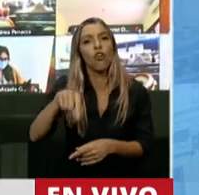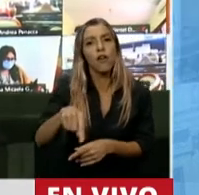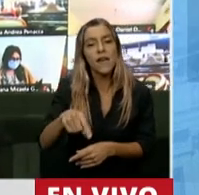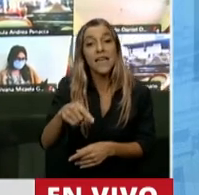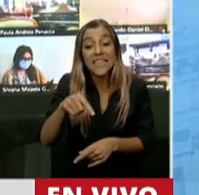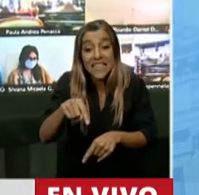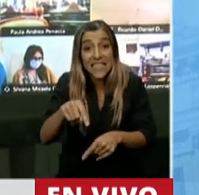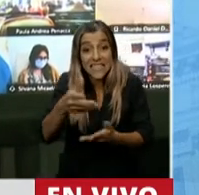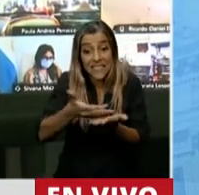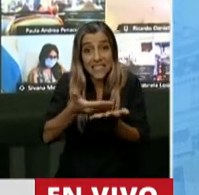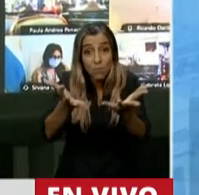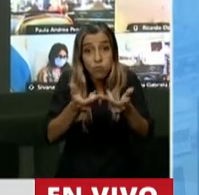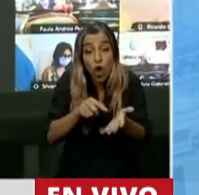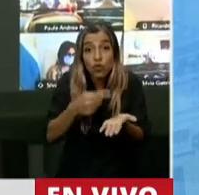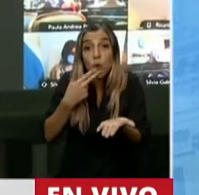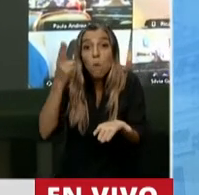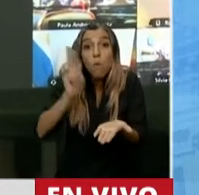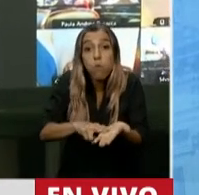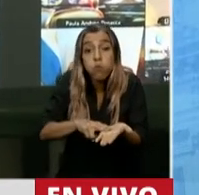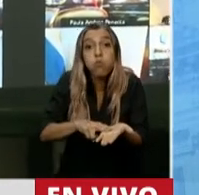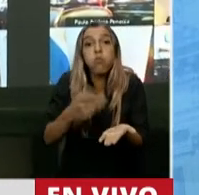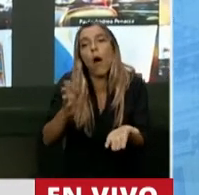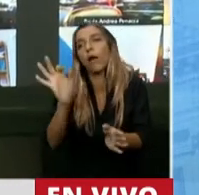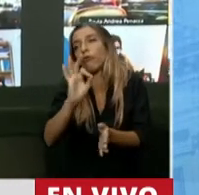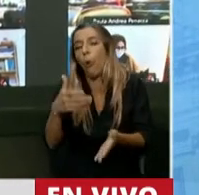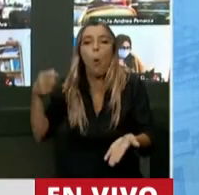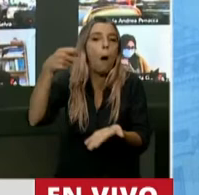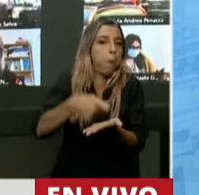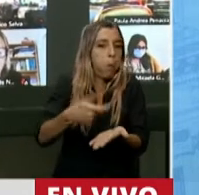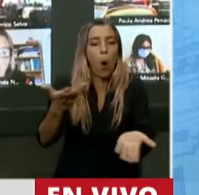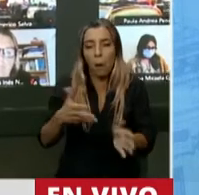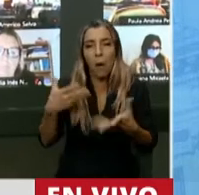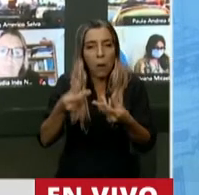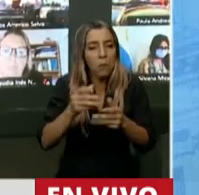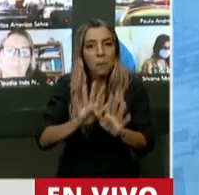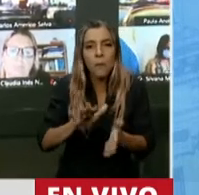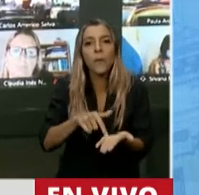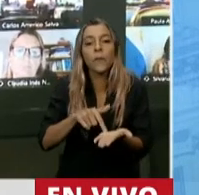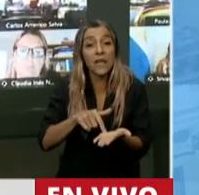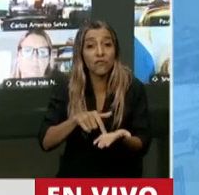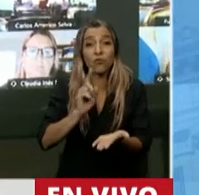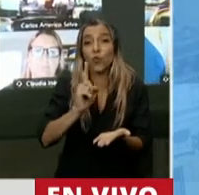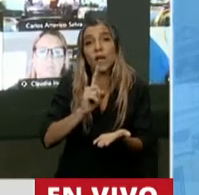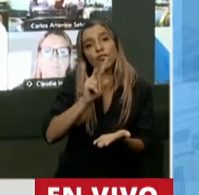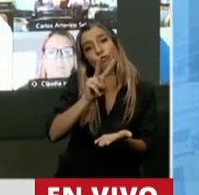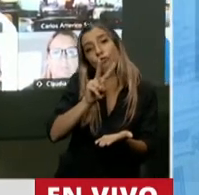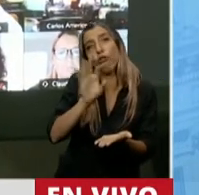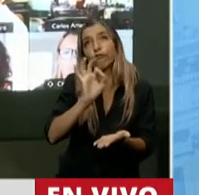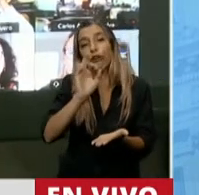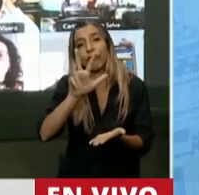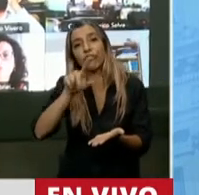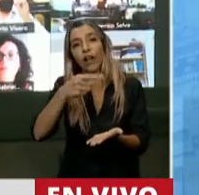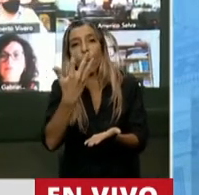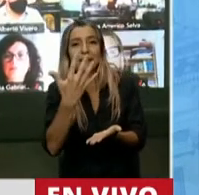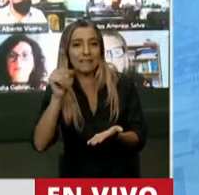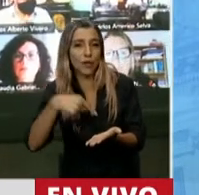este impuesto o de este recurso tributario es mucho más que el 2 o el 3,5% en el